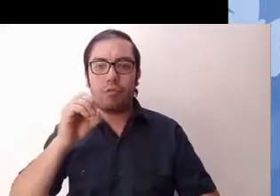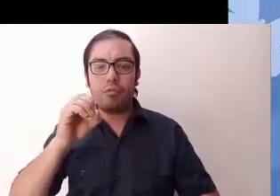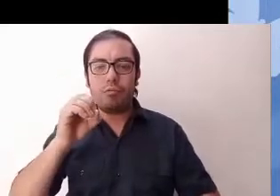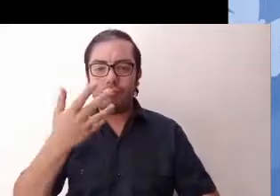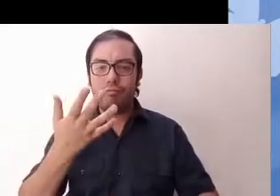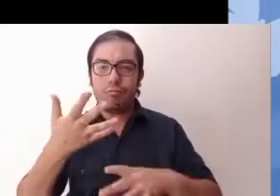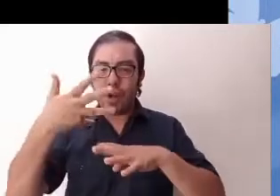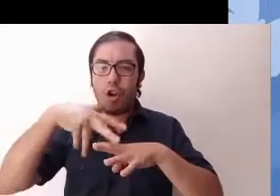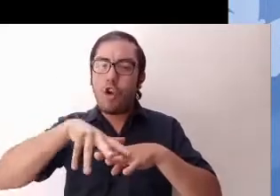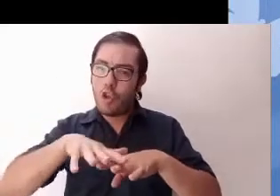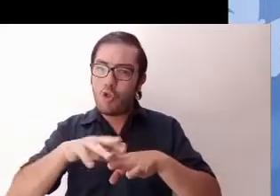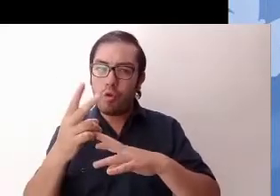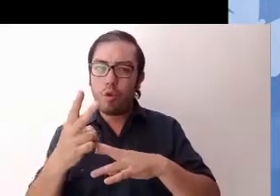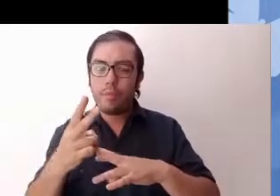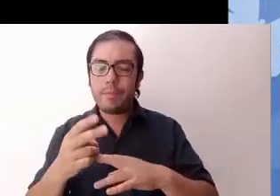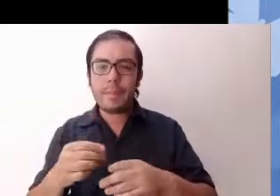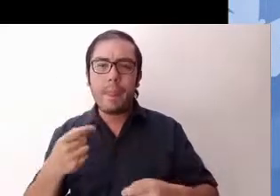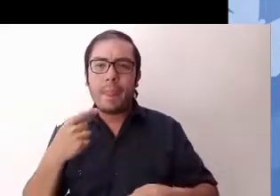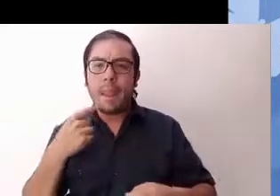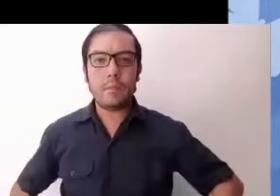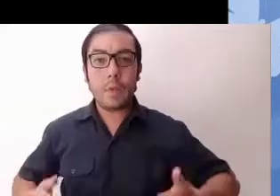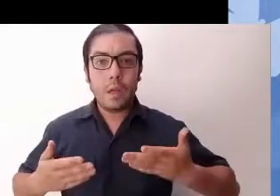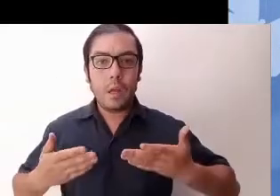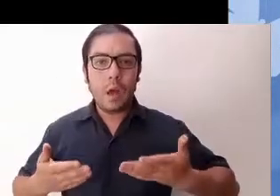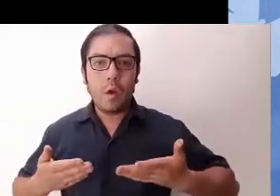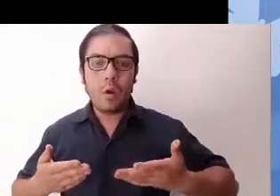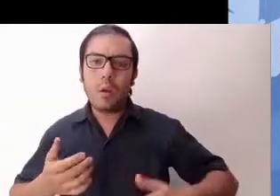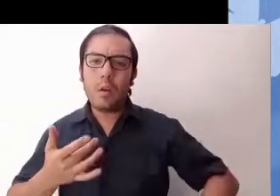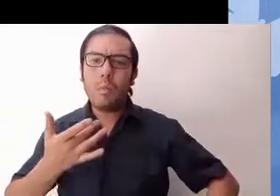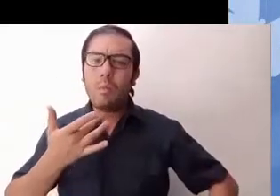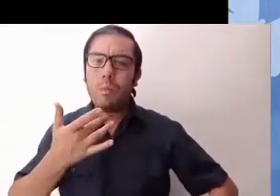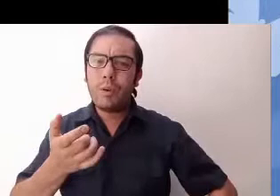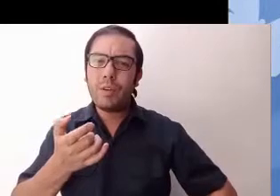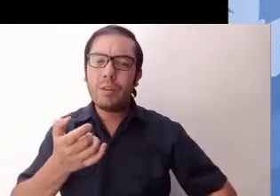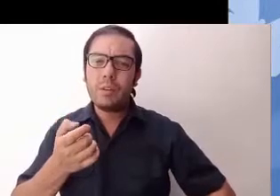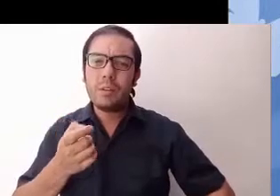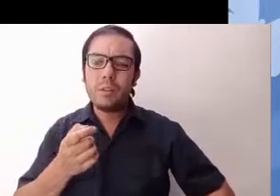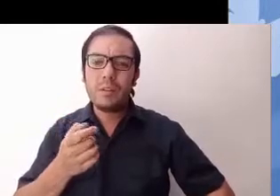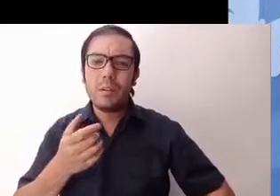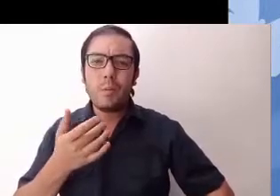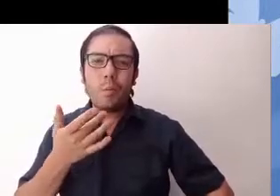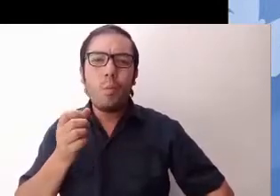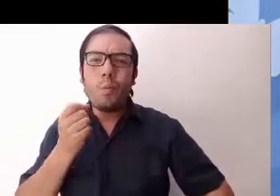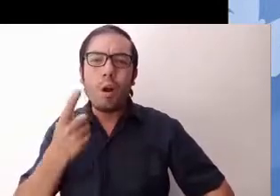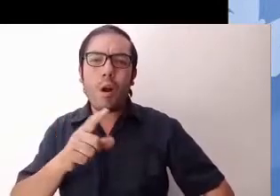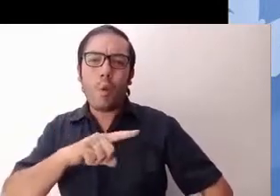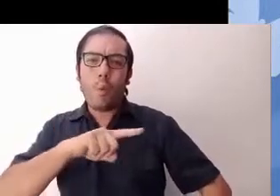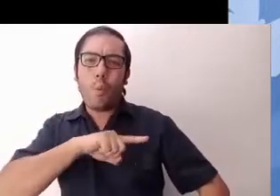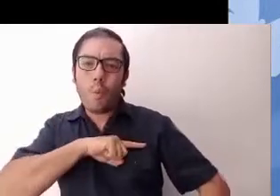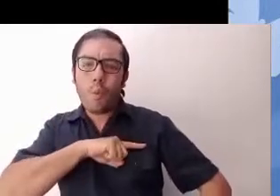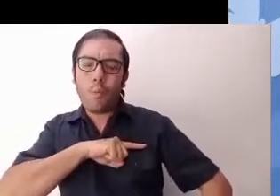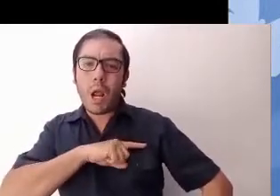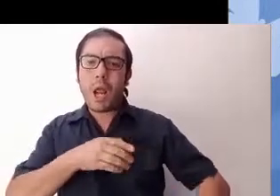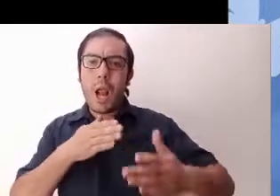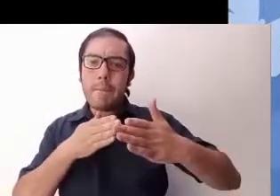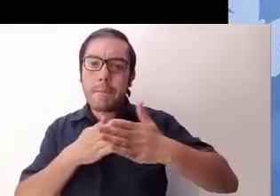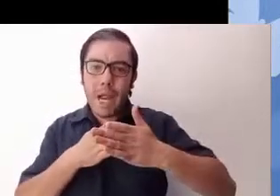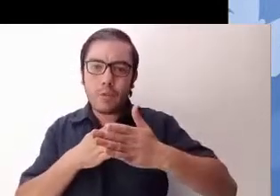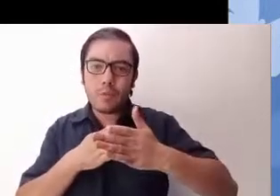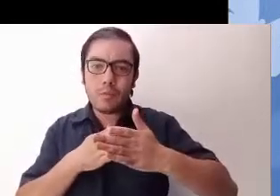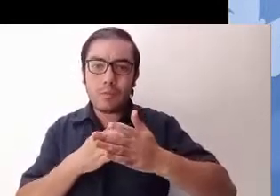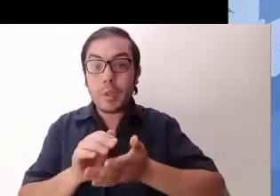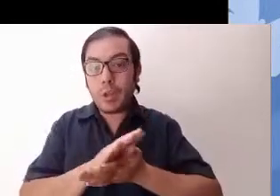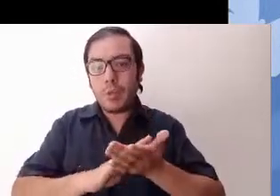Ahora, ¿qué nos puede causar un paro? La obstrucción de las vías aéreas, lo habíamos conversado recién cuando